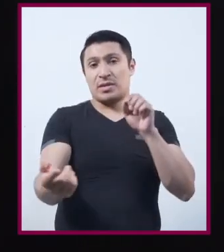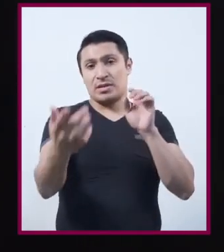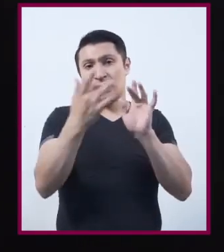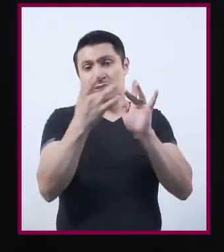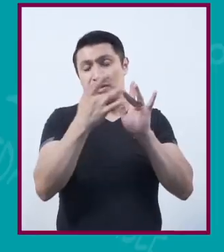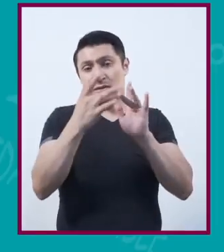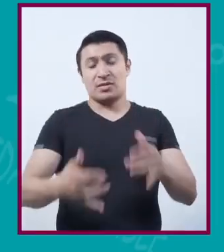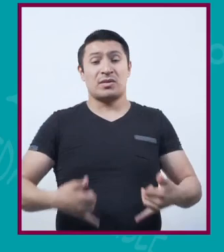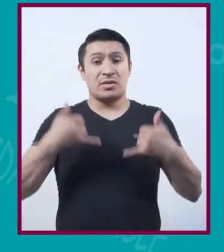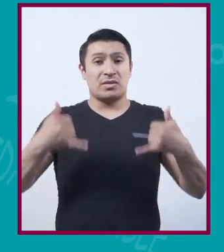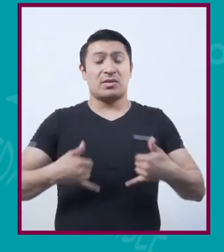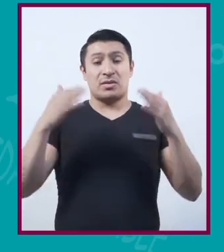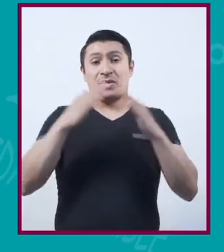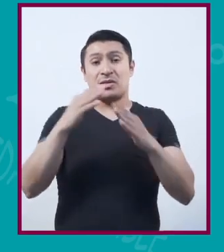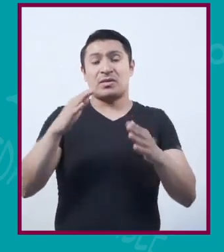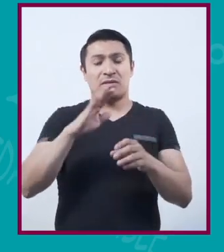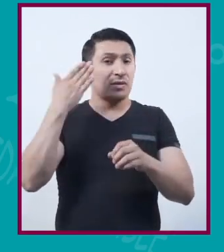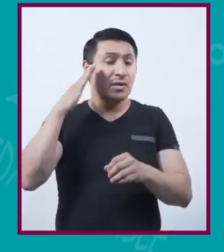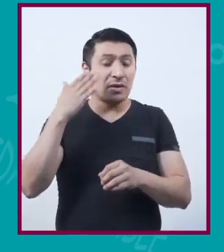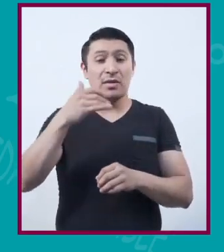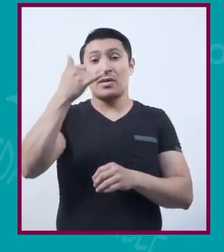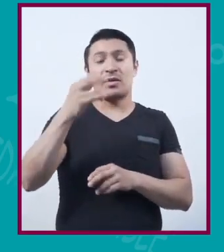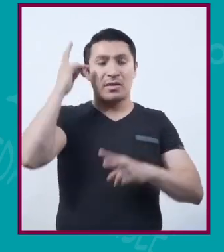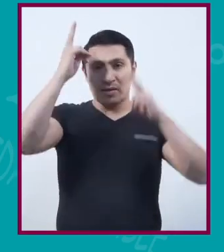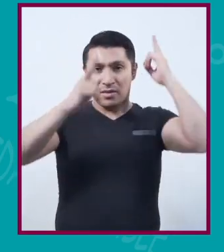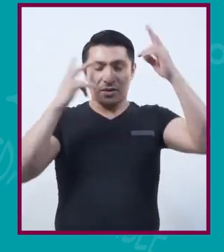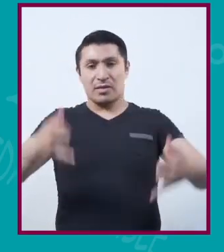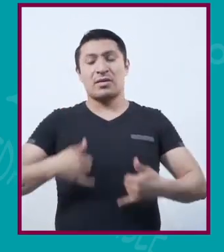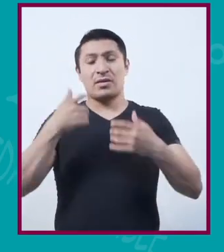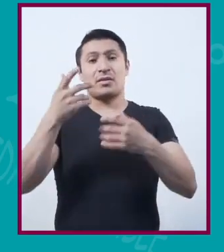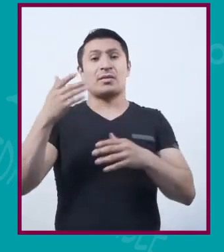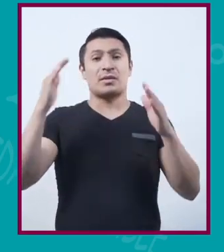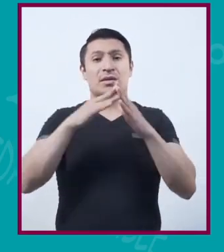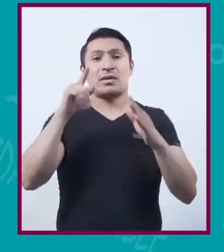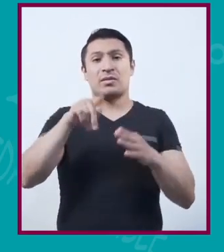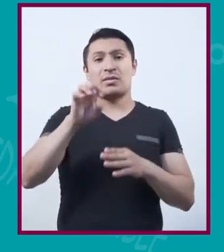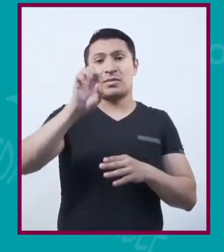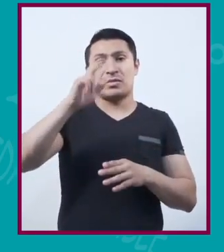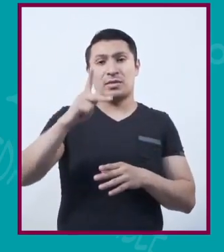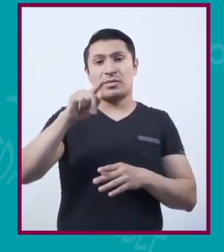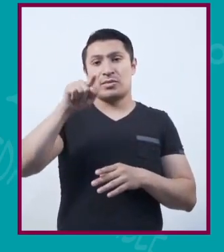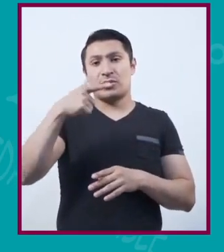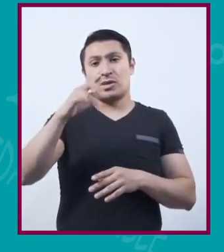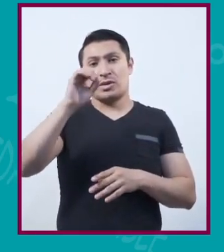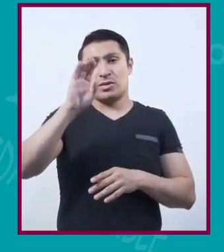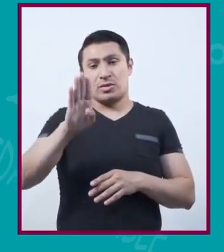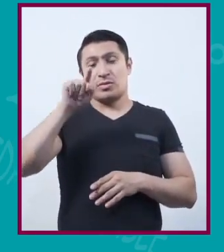contacto con nosotros. Únete a la comunidad de Jóvenes en Casa en Facebook y visítanos en